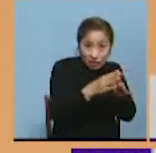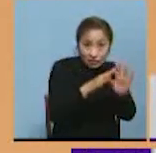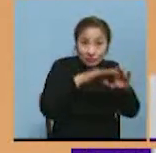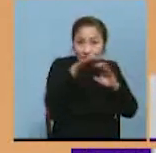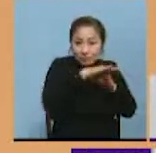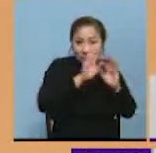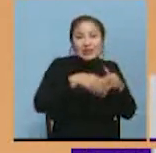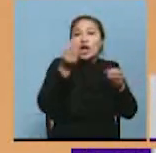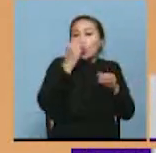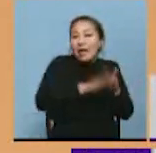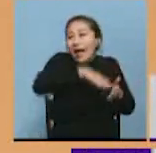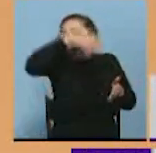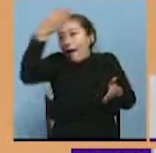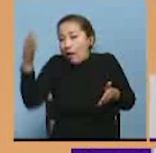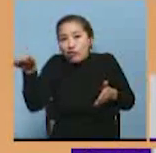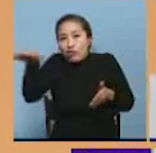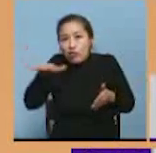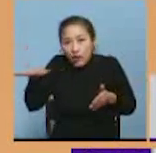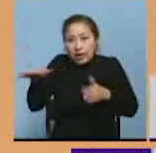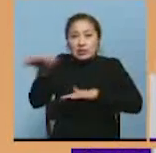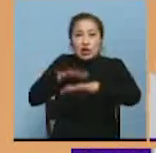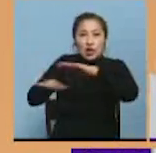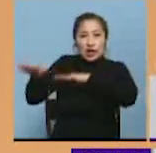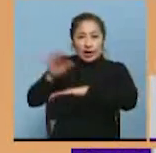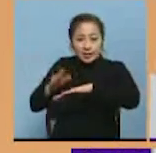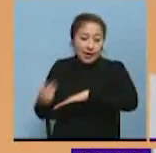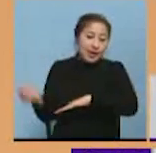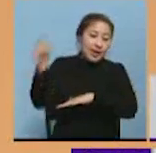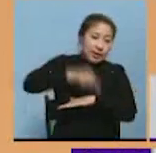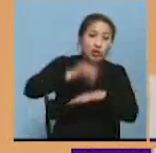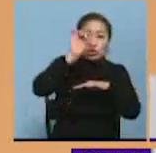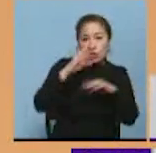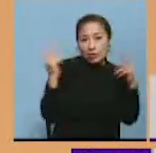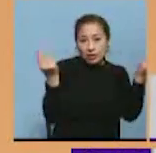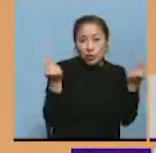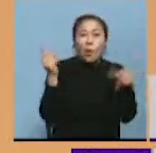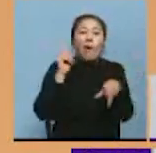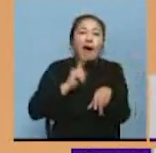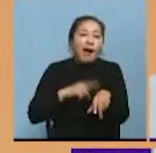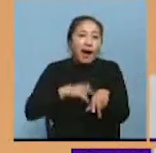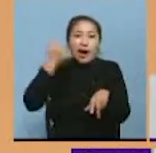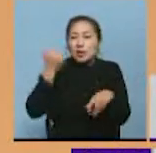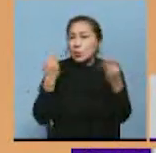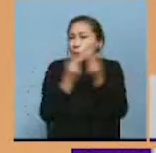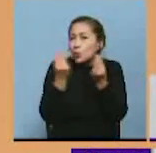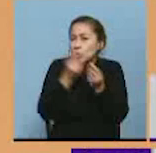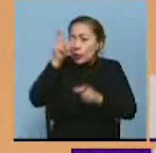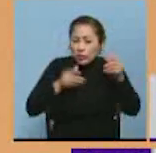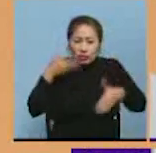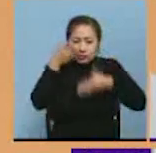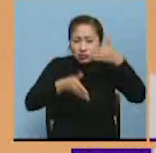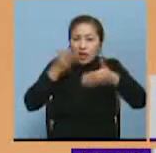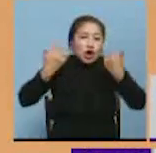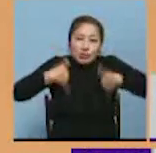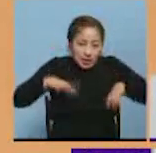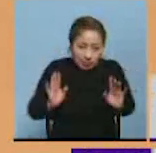La respuesta ha sido muy buena, como siempre. Hay momentos en que por ahí se desborda un poco la cantidad de gente, pero bueno, es lo